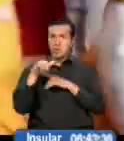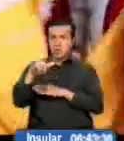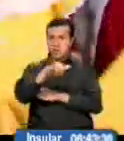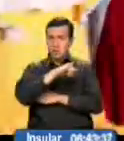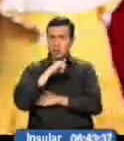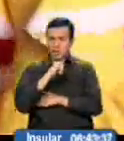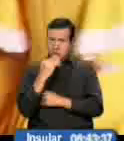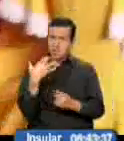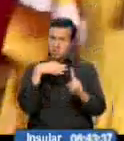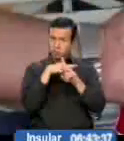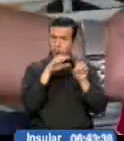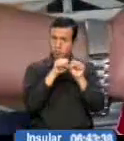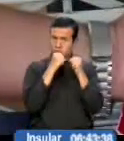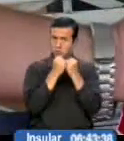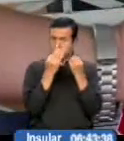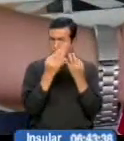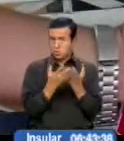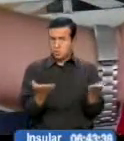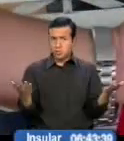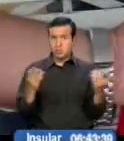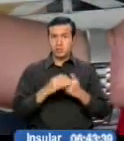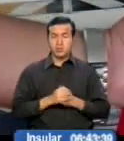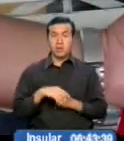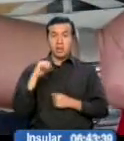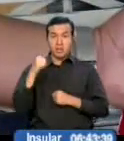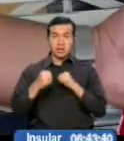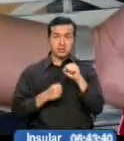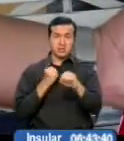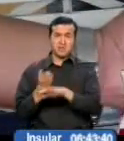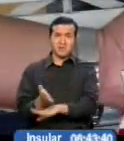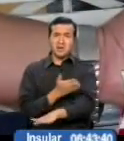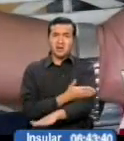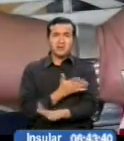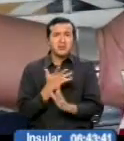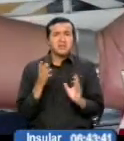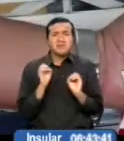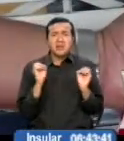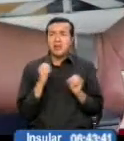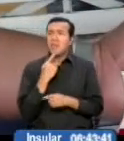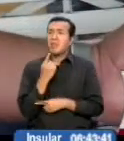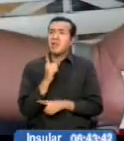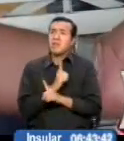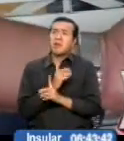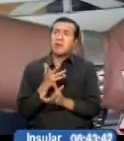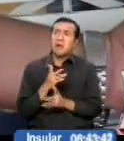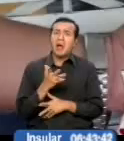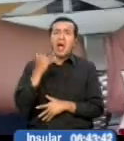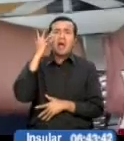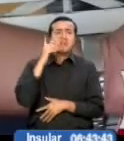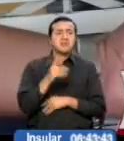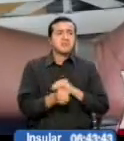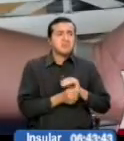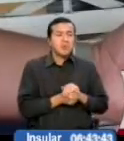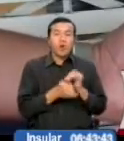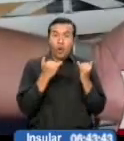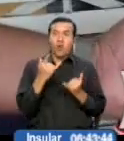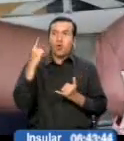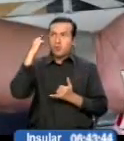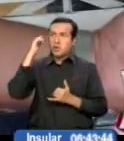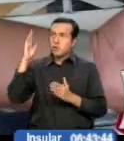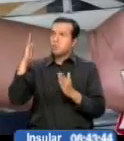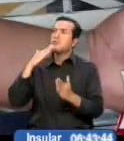incluidos dentro de la sociedad. Porque hace 10 años atrás poco nada se hablaba de discapacidad. Es gracias a nuestro